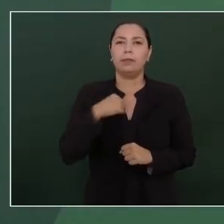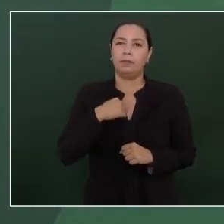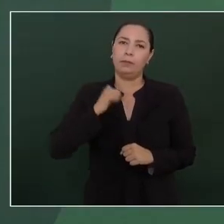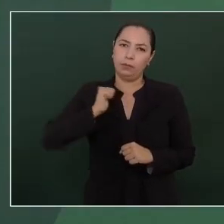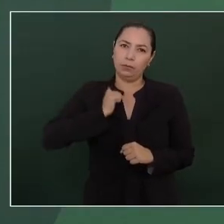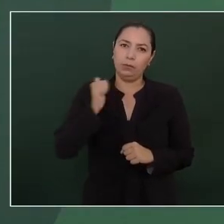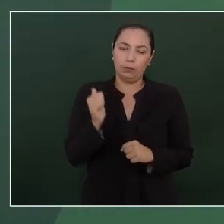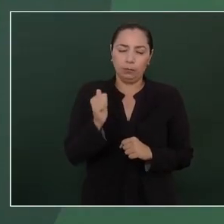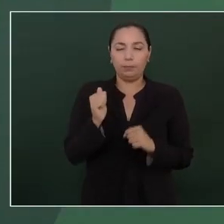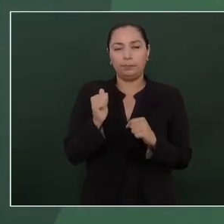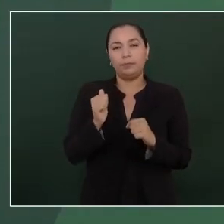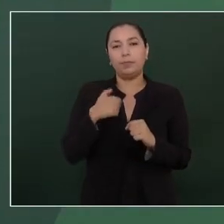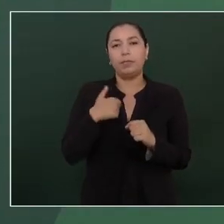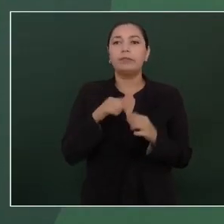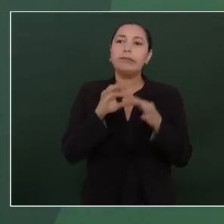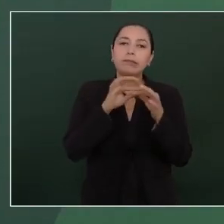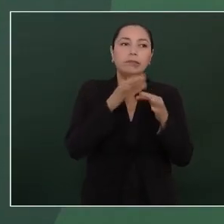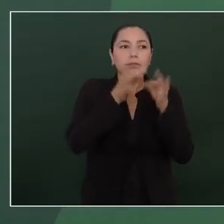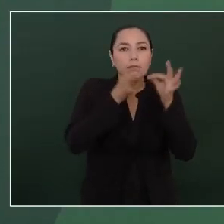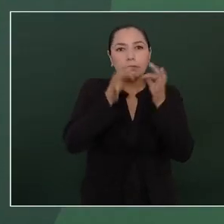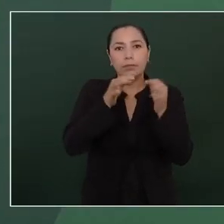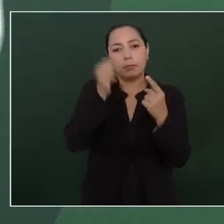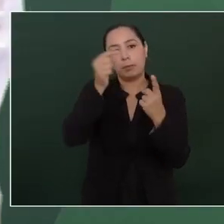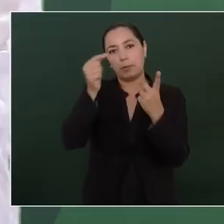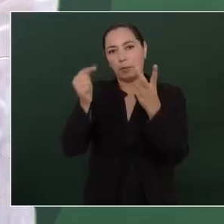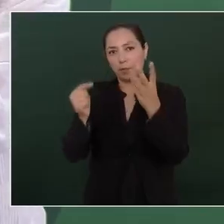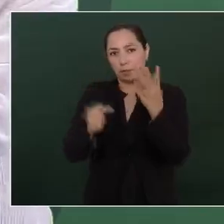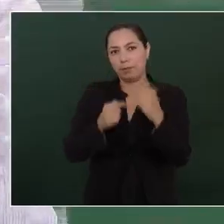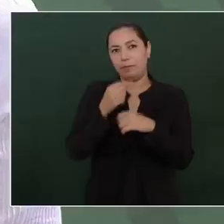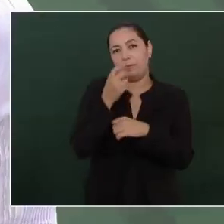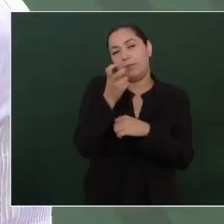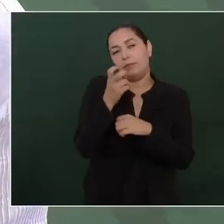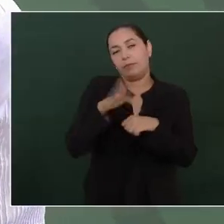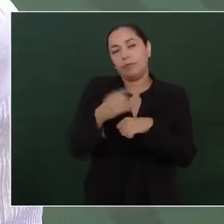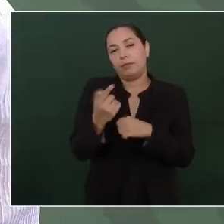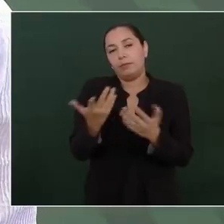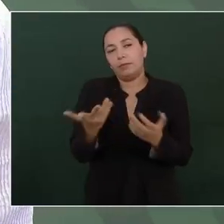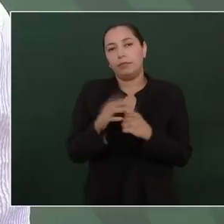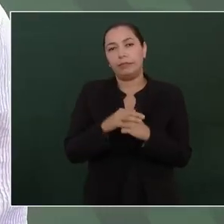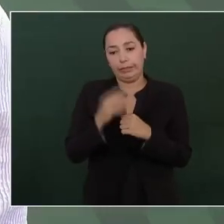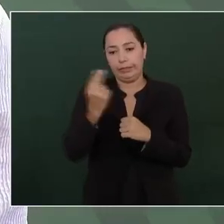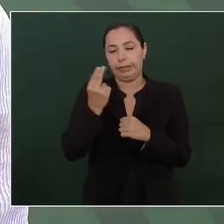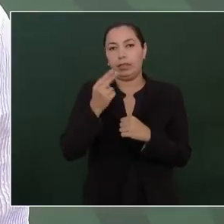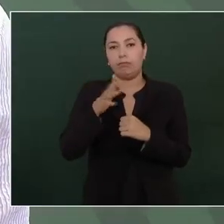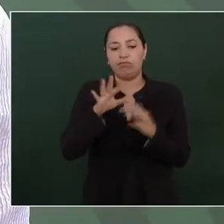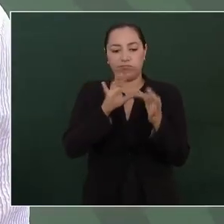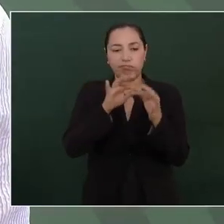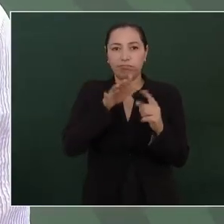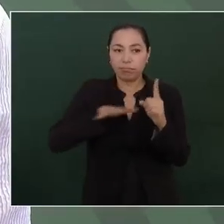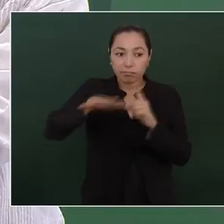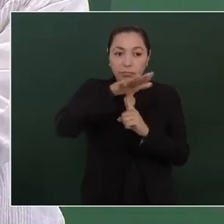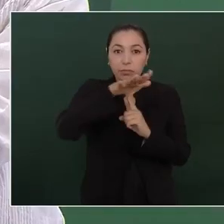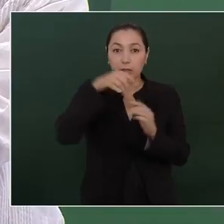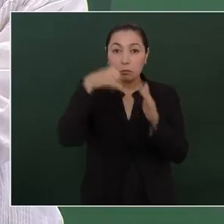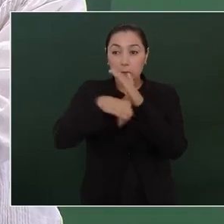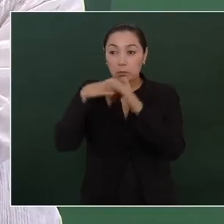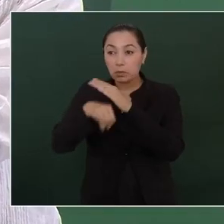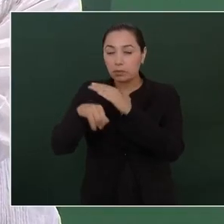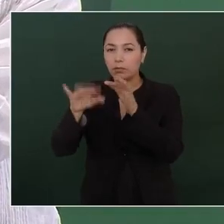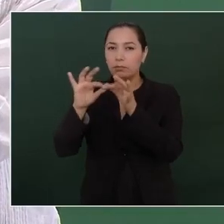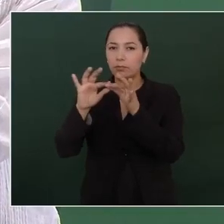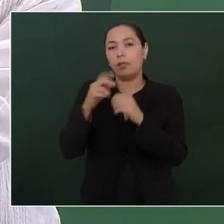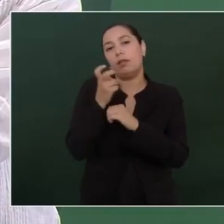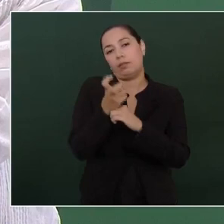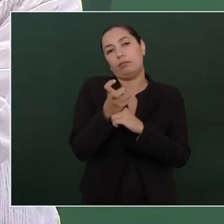para contextualizar, porque no hay texto sin contexto, y además, como